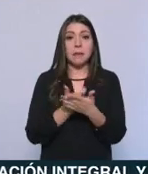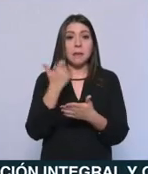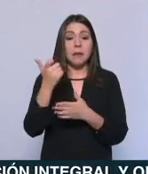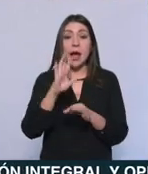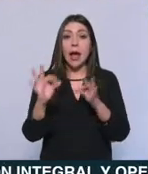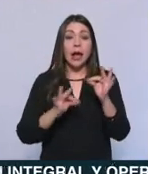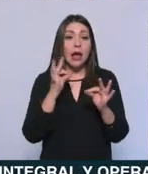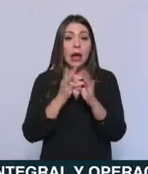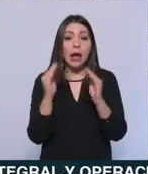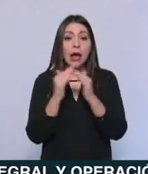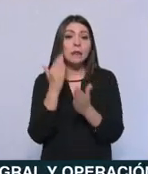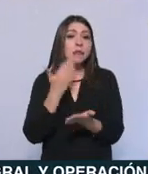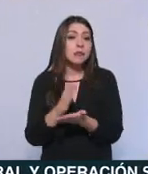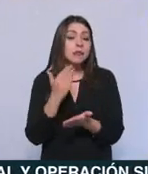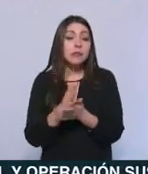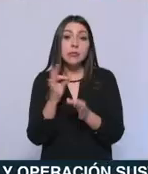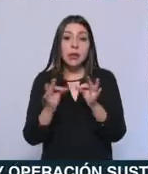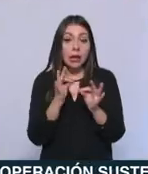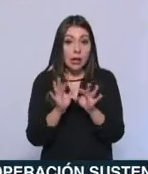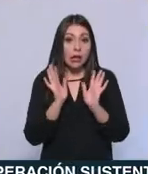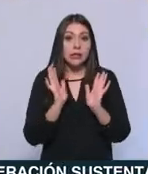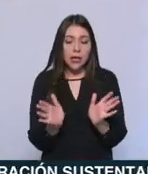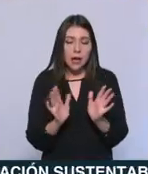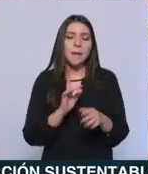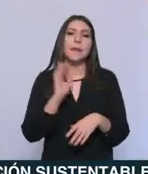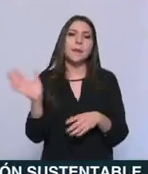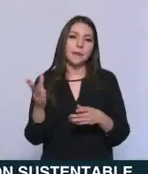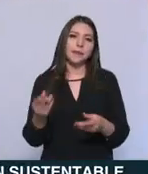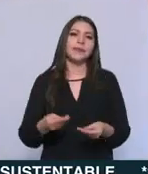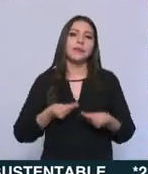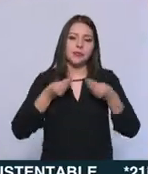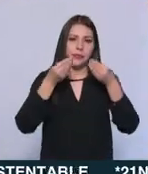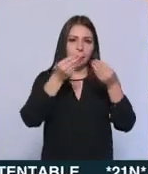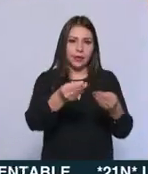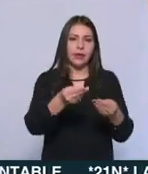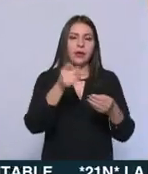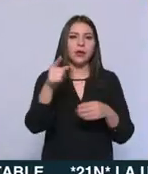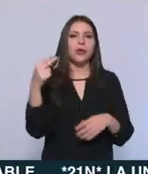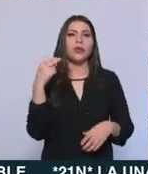tienen que presentar, y eso lo van a ver con el notario,